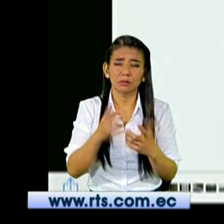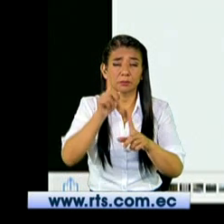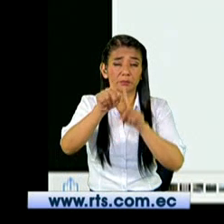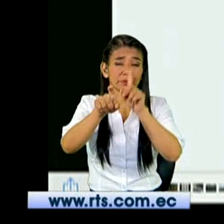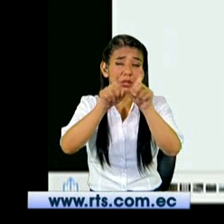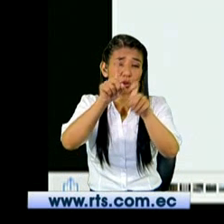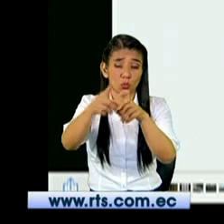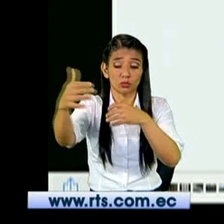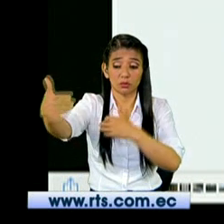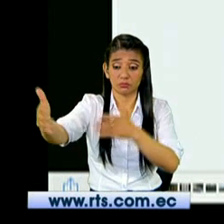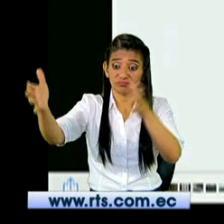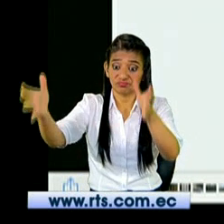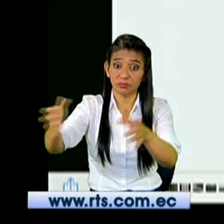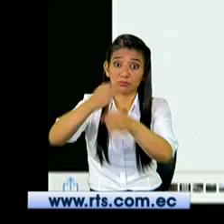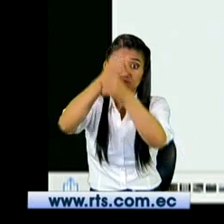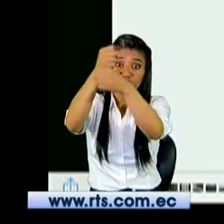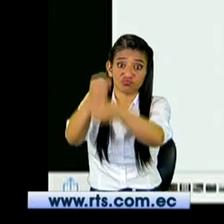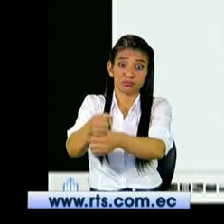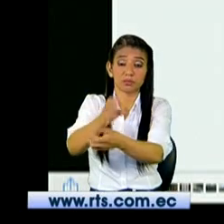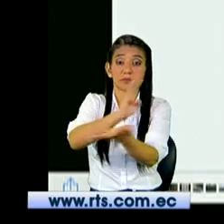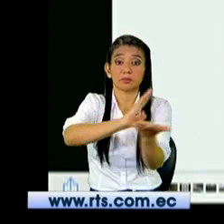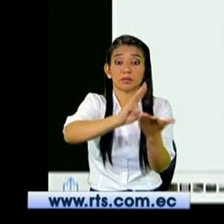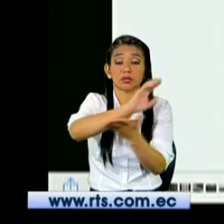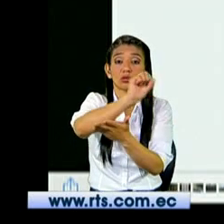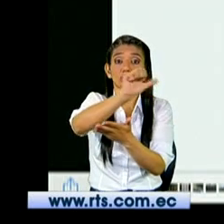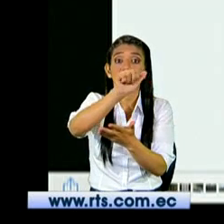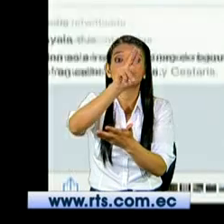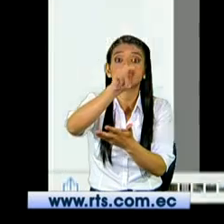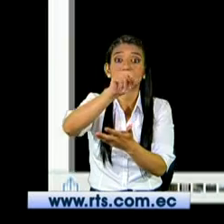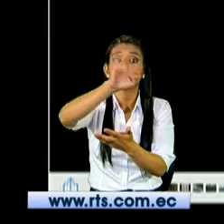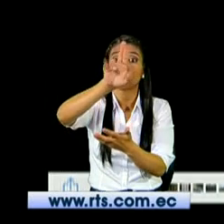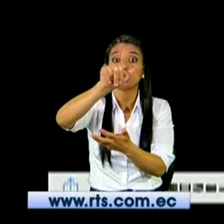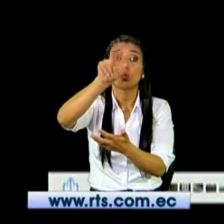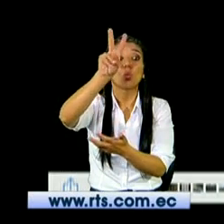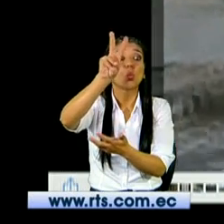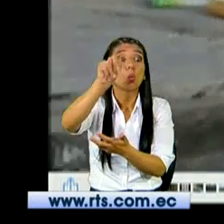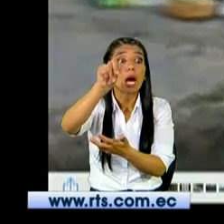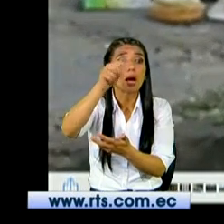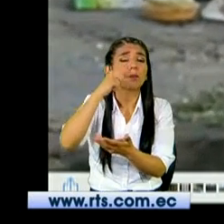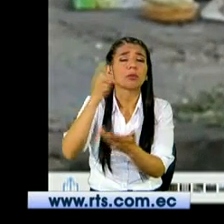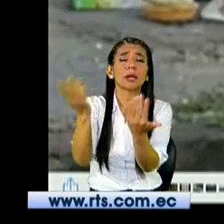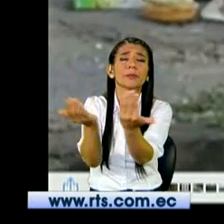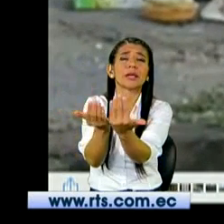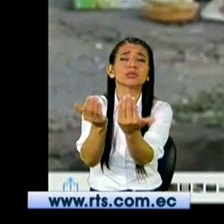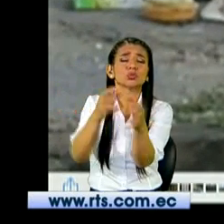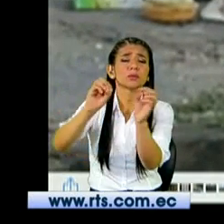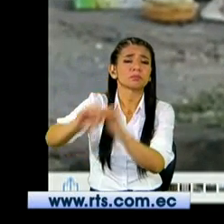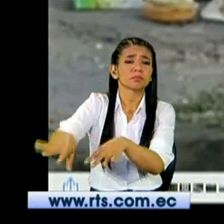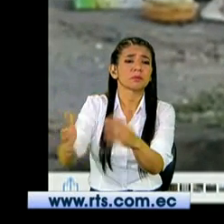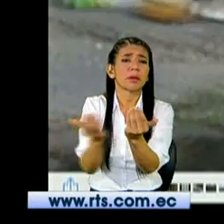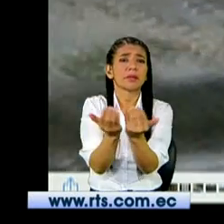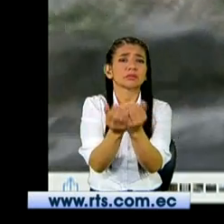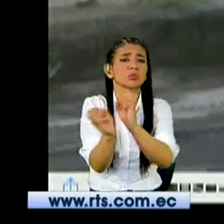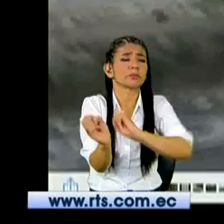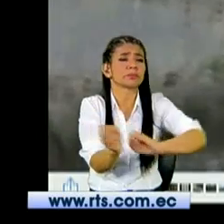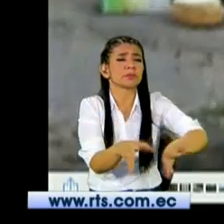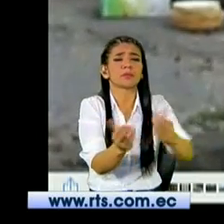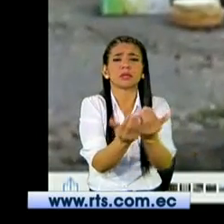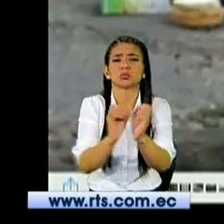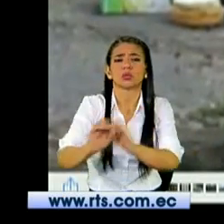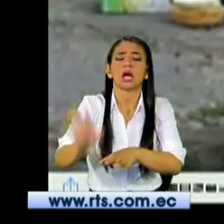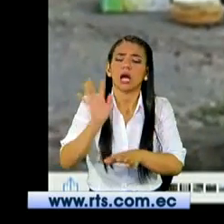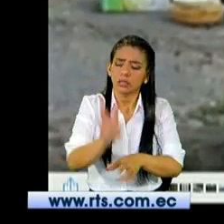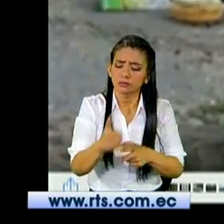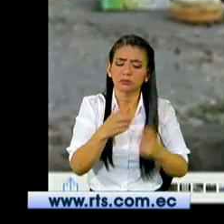colocar contenedores en San Juan, calle Guatemala y Río de Janeiro. Basura en las aceras. Miren, ese es el problema